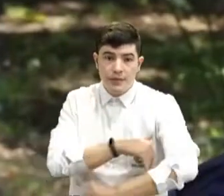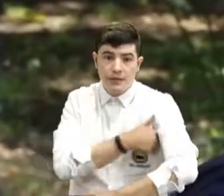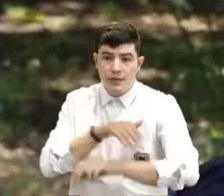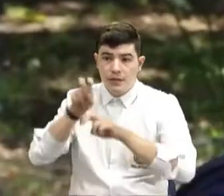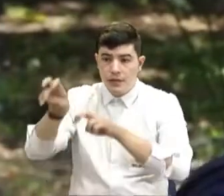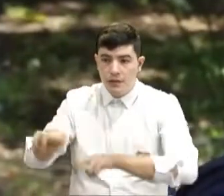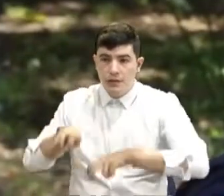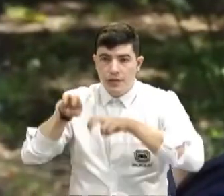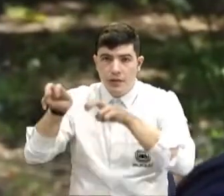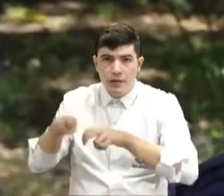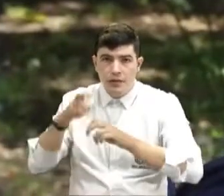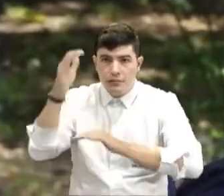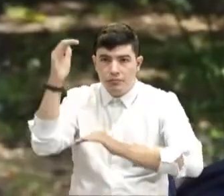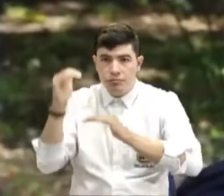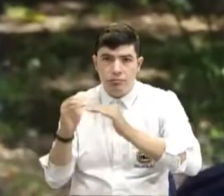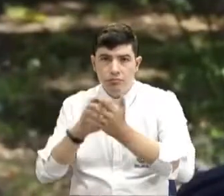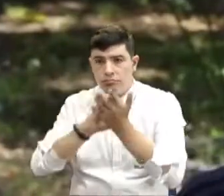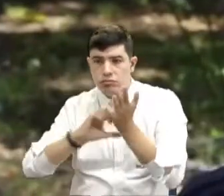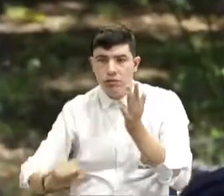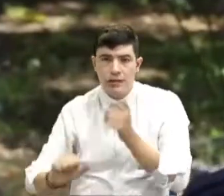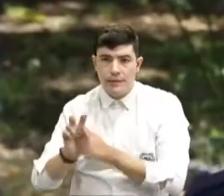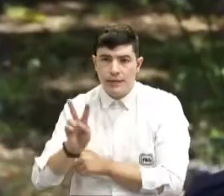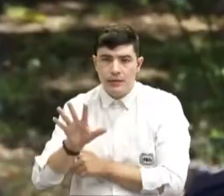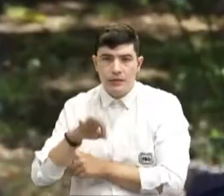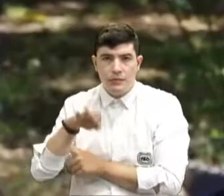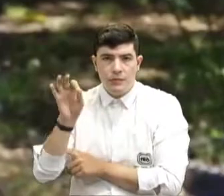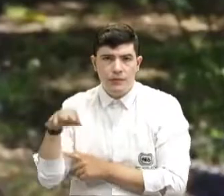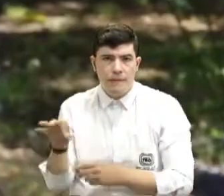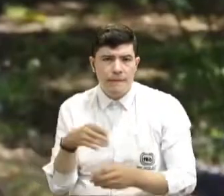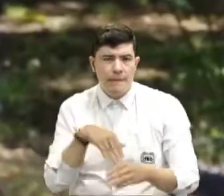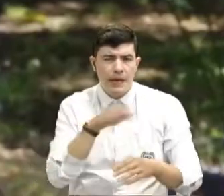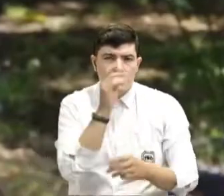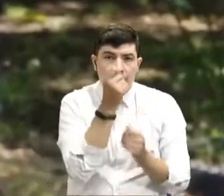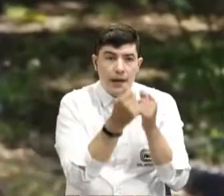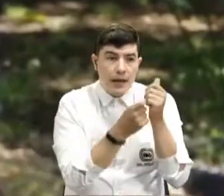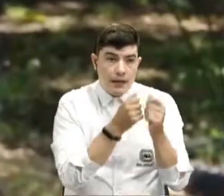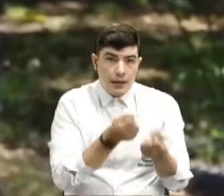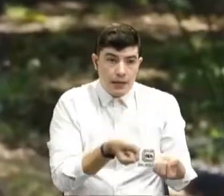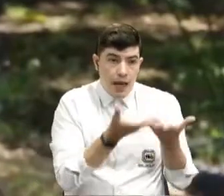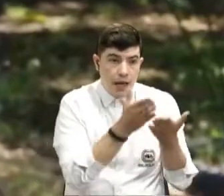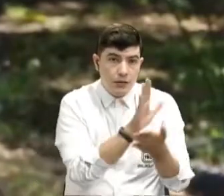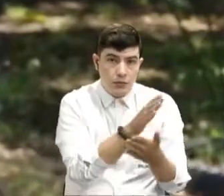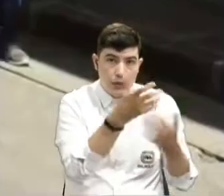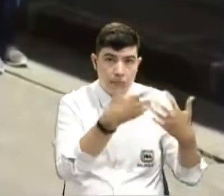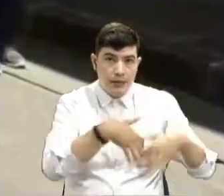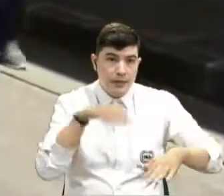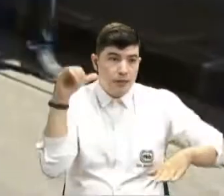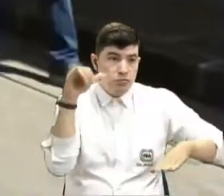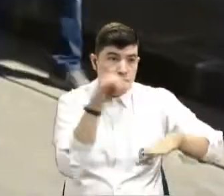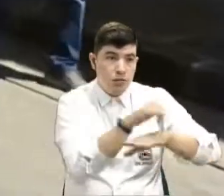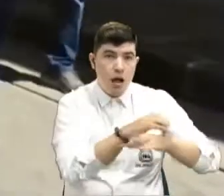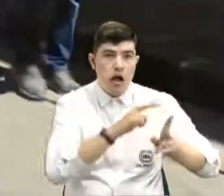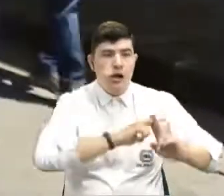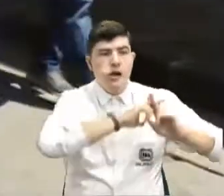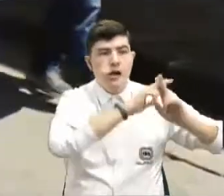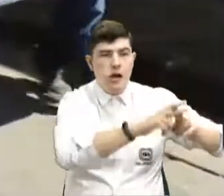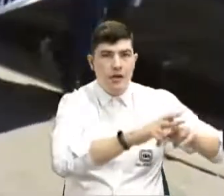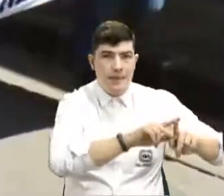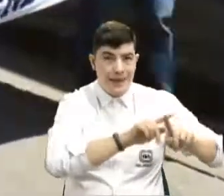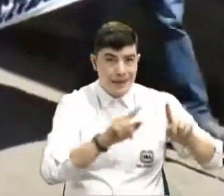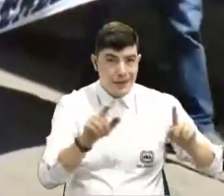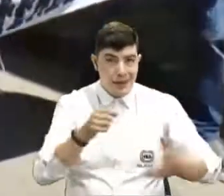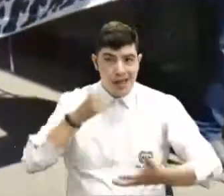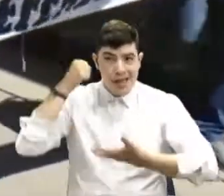del presupuesto. Es más la plata que le van a dar a Bianca que lo que el gobierno destina para el agro en Colombia.